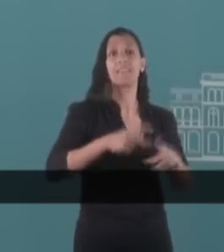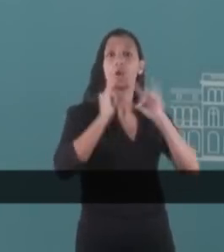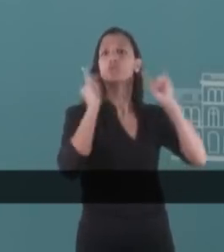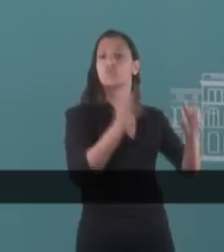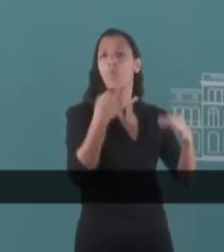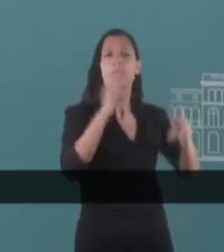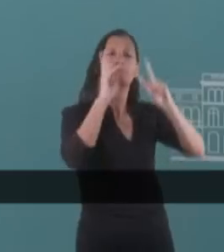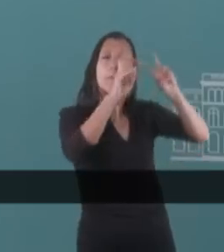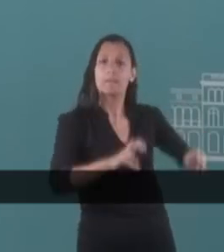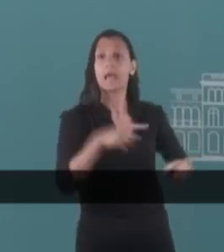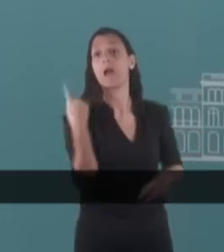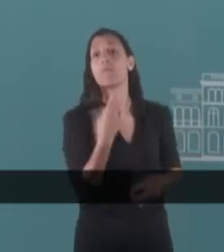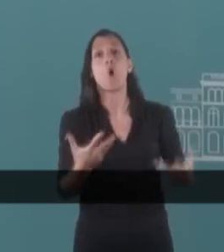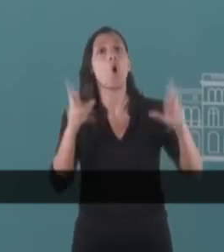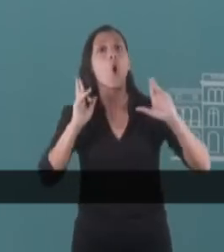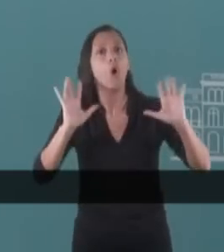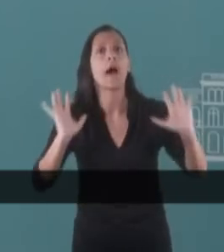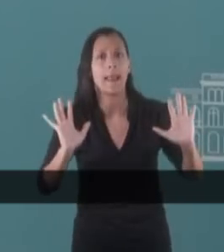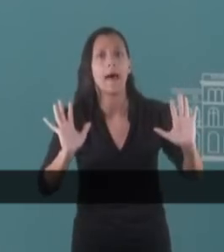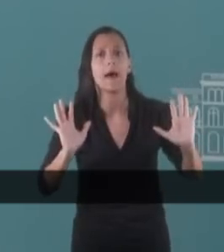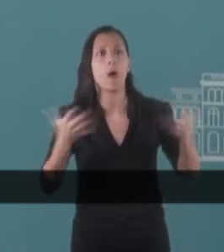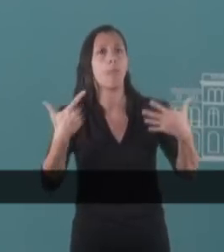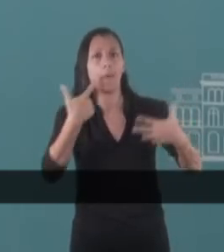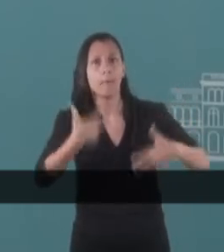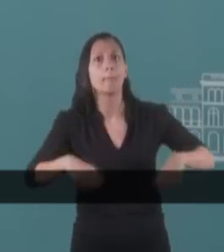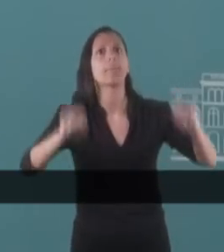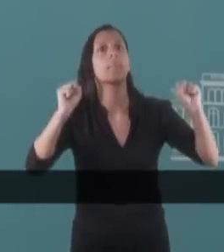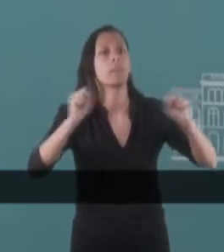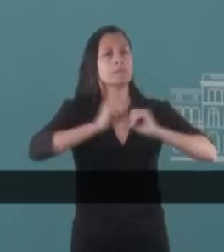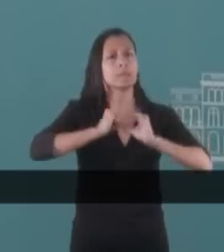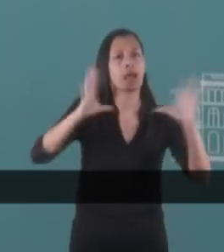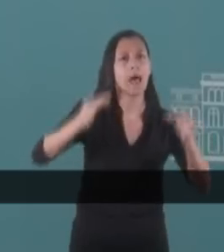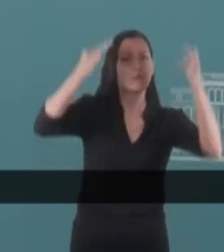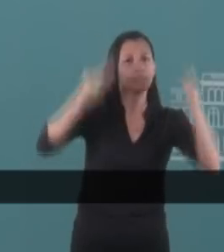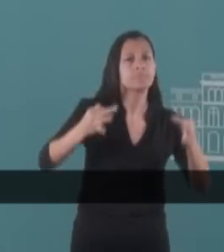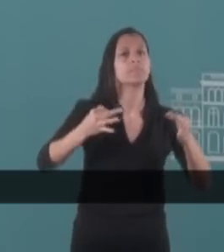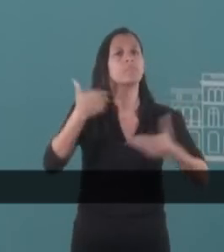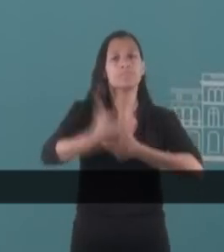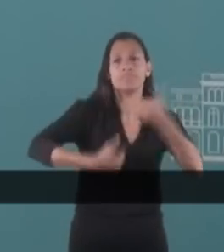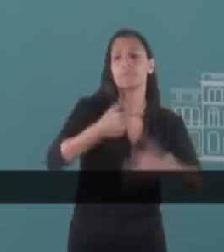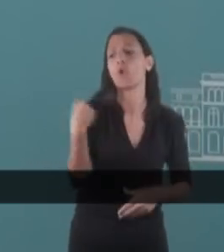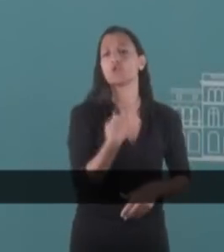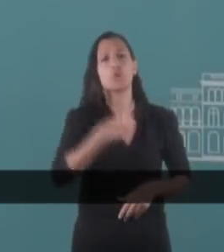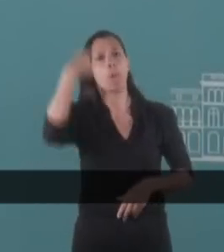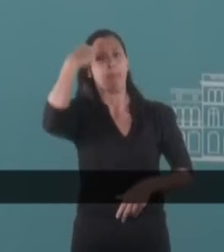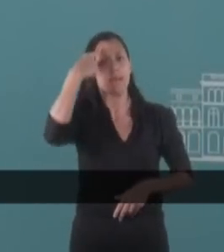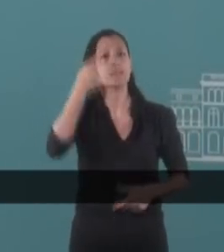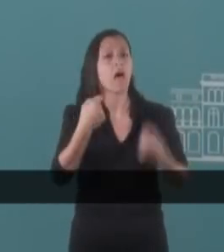donde esperamos se puedan realmente transparentar una cantidad de mecanismos que nosotros creemos que le han hecho